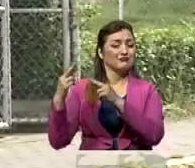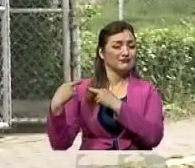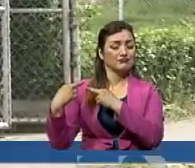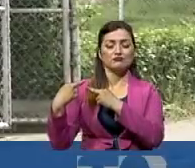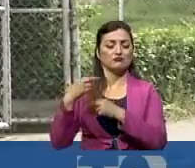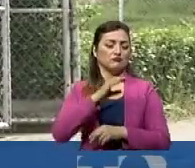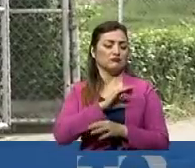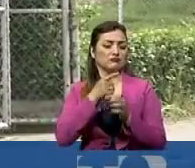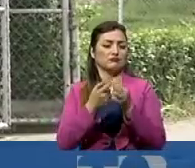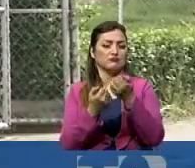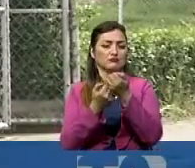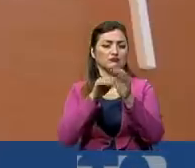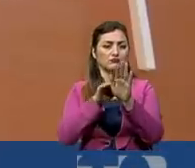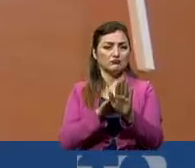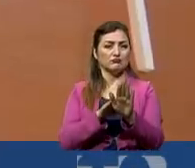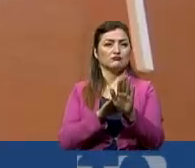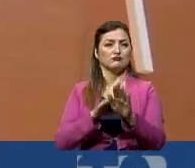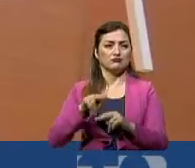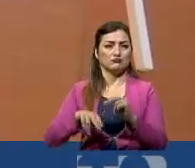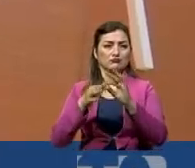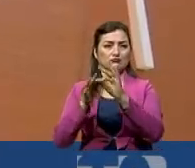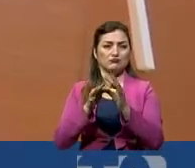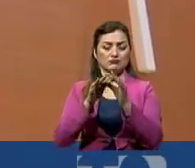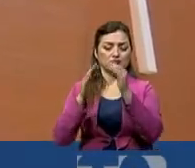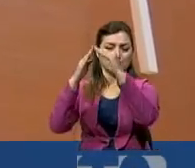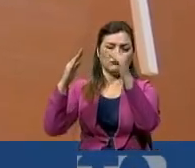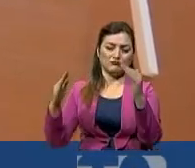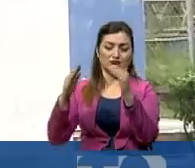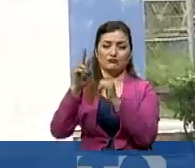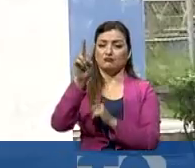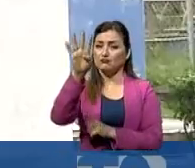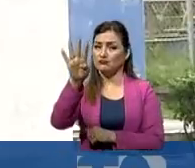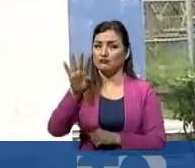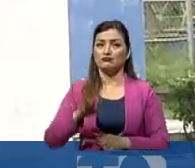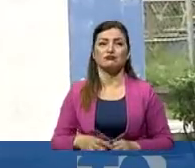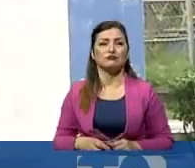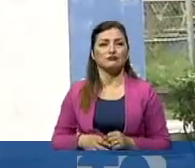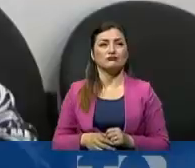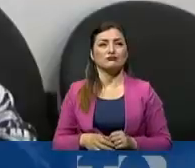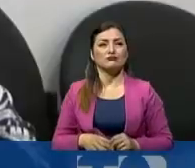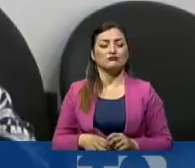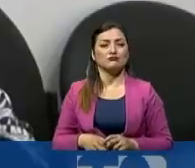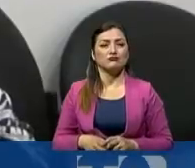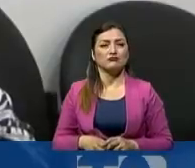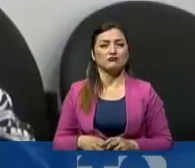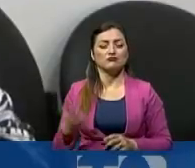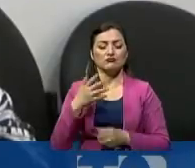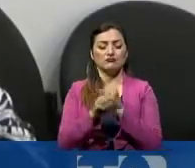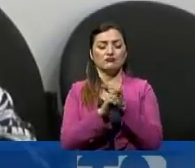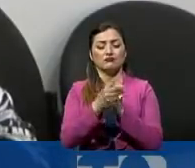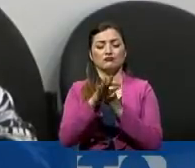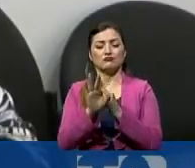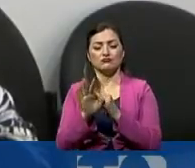municipio de Quito ha apoyado en la repotenciación y rehabilitación de 24 de estas. Desde el 2019